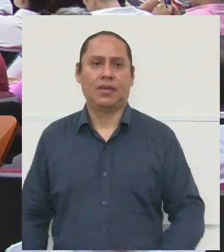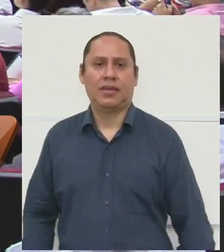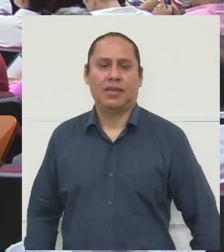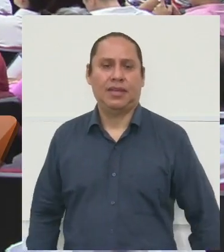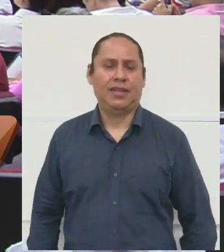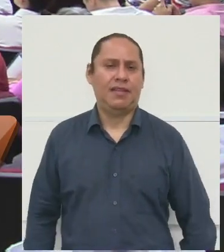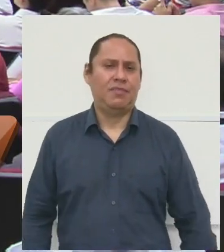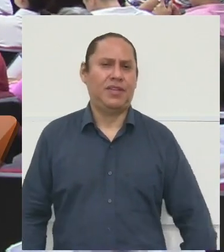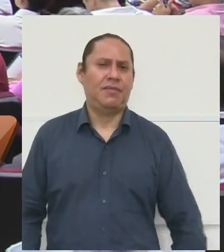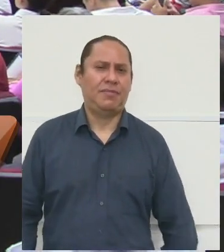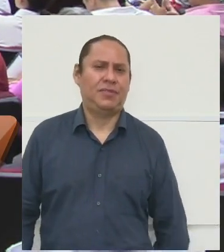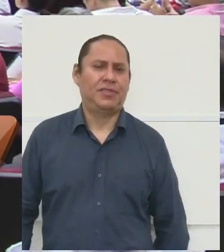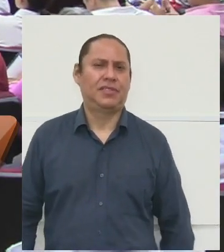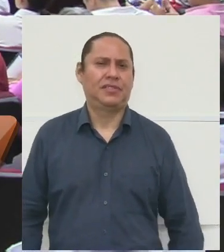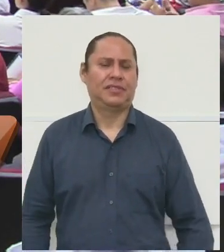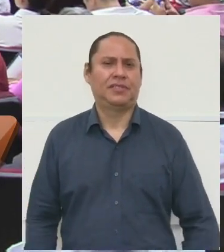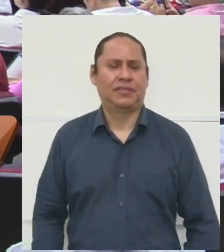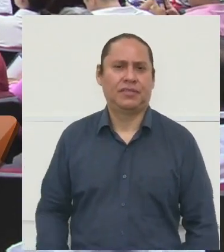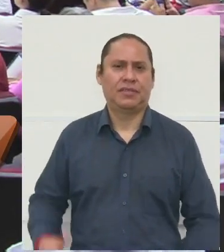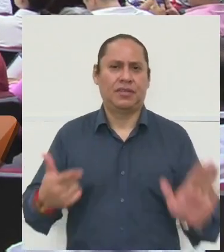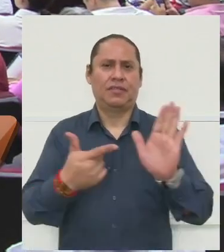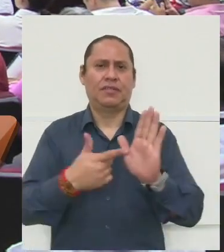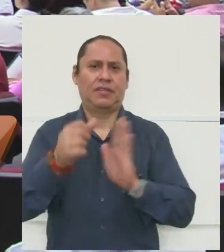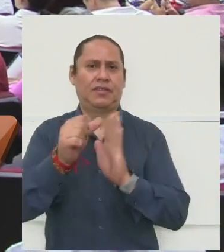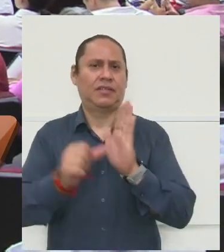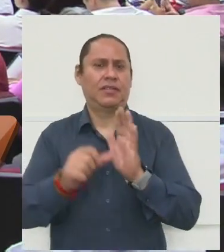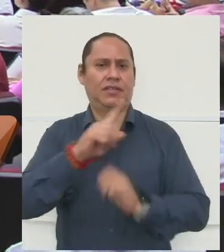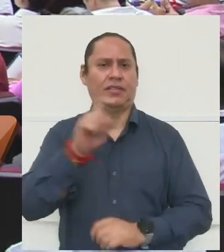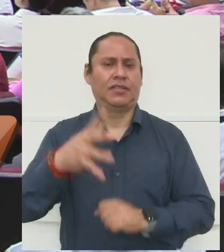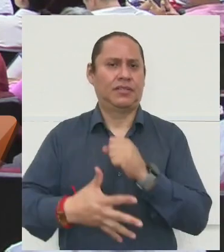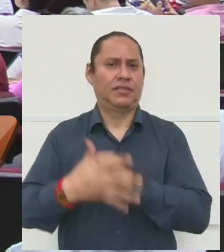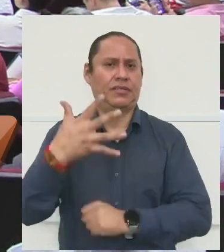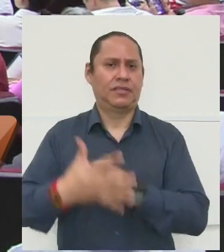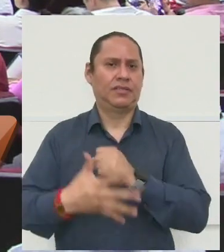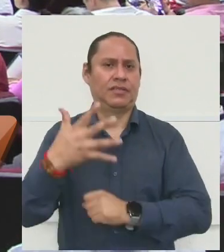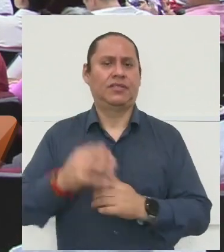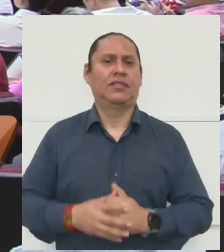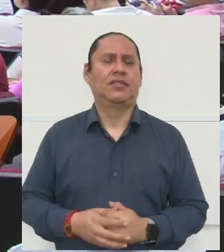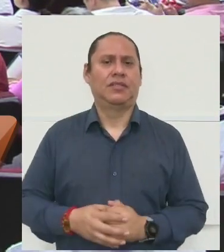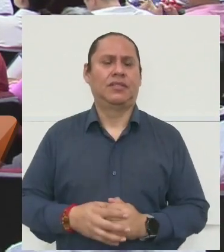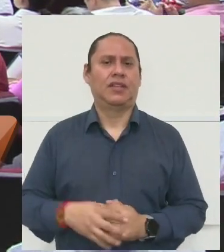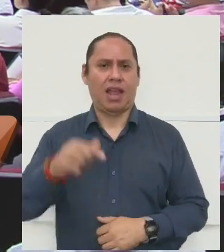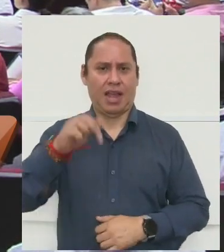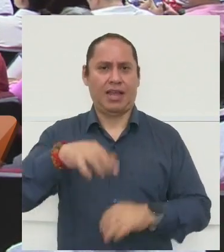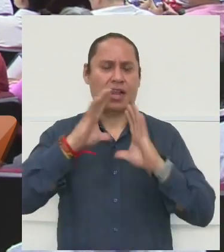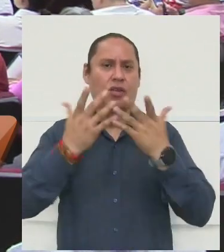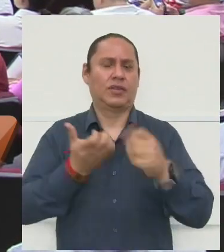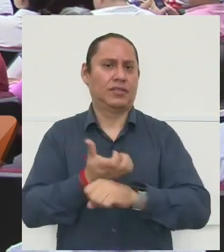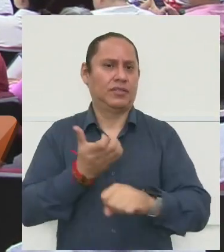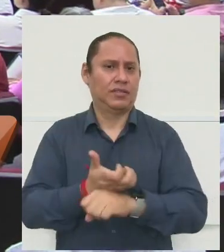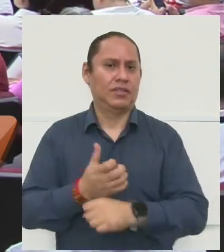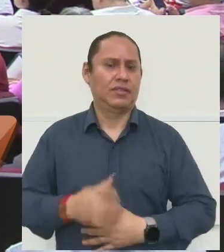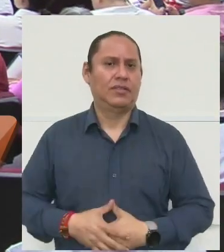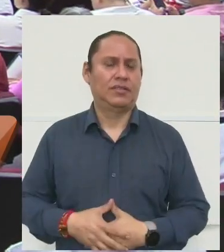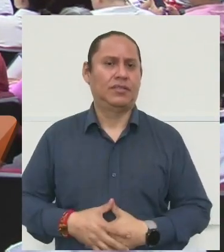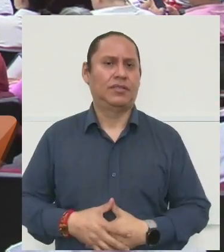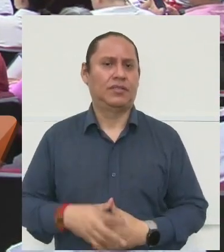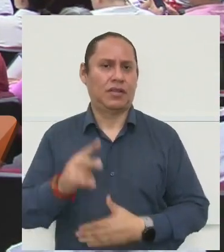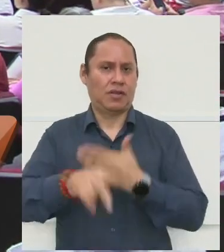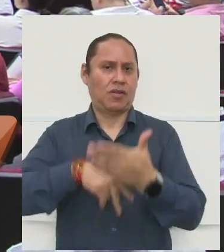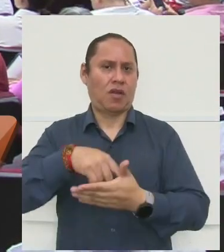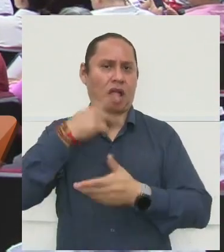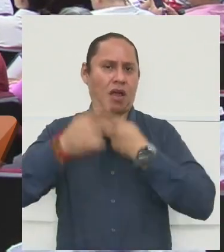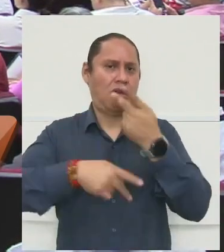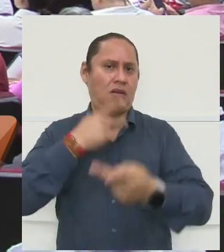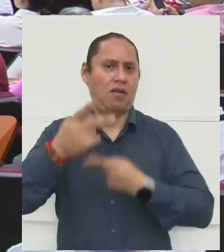santis con fundamento en el artículo 115 del reglamento interior de este poder legislativo se concede el